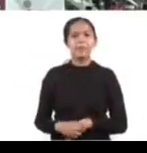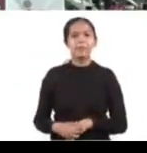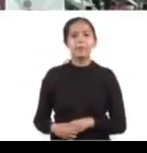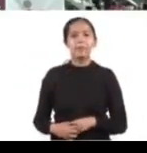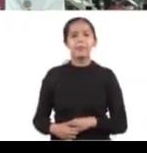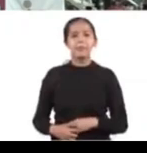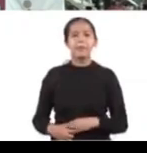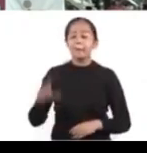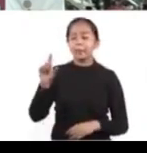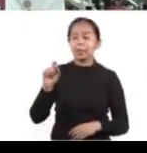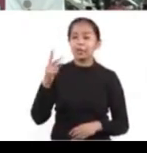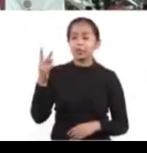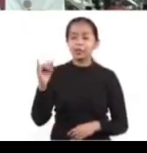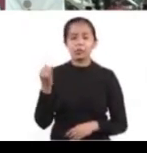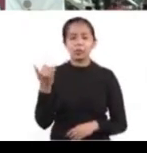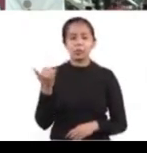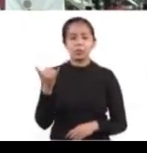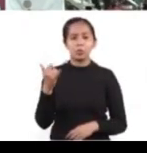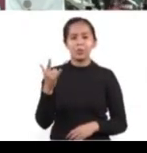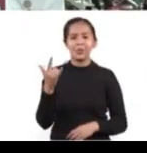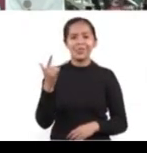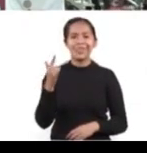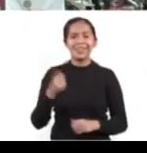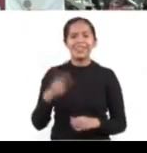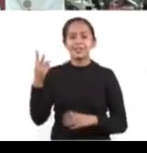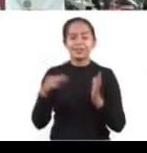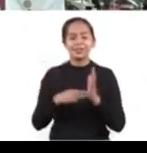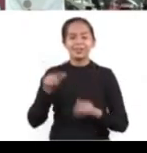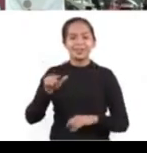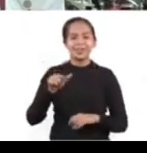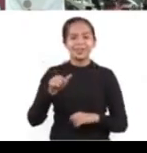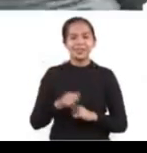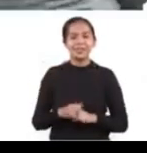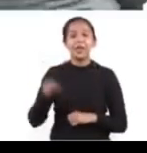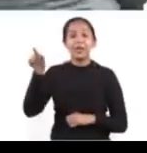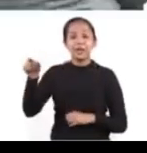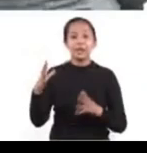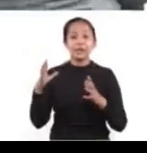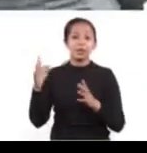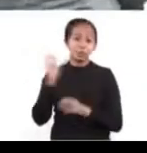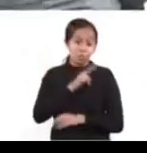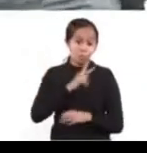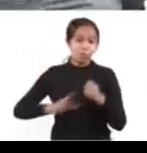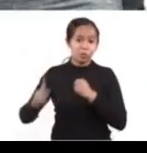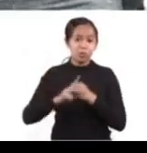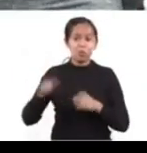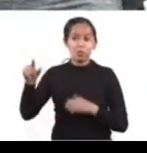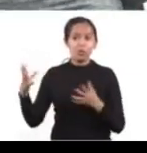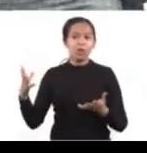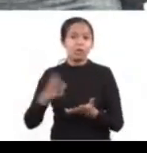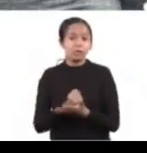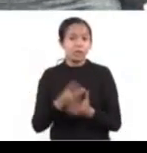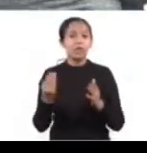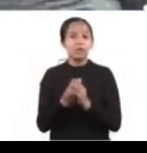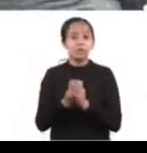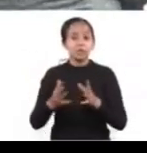El 22 de julio de 2017, la Federación Rusa de Boxeo rompió un récord por la clase más